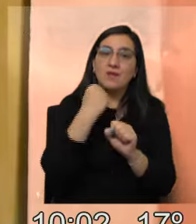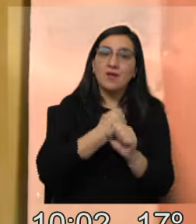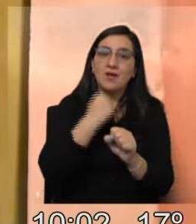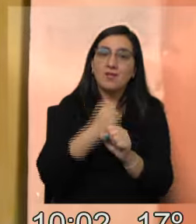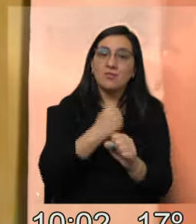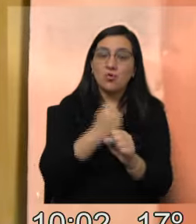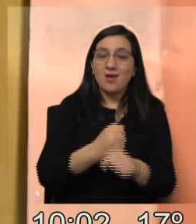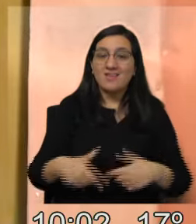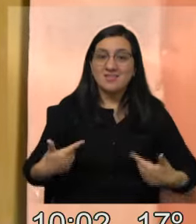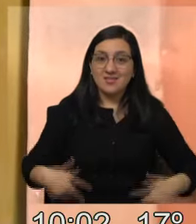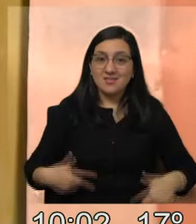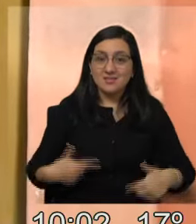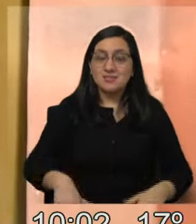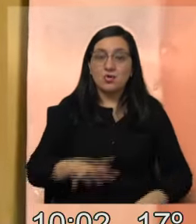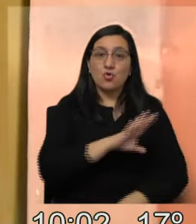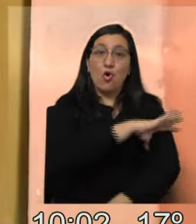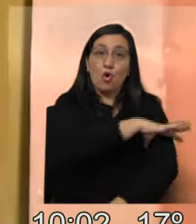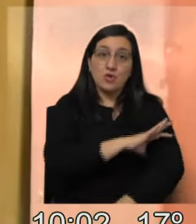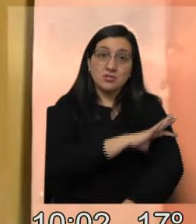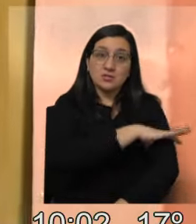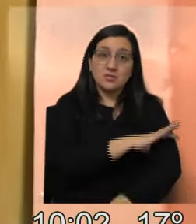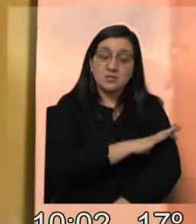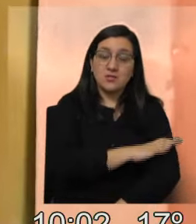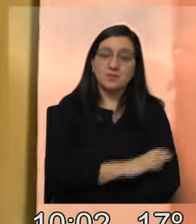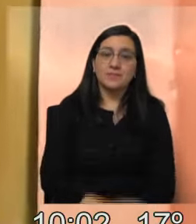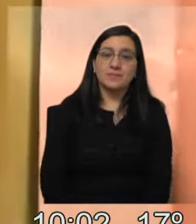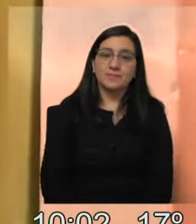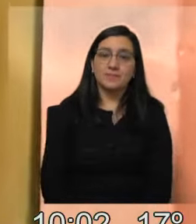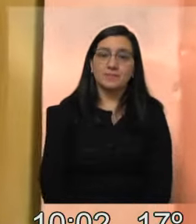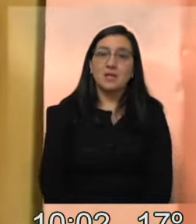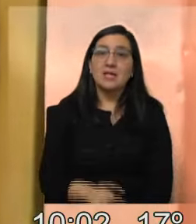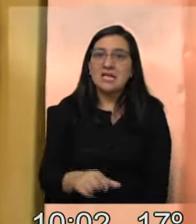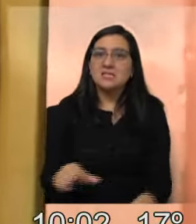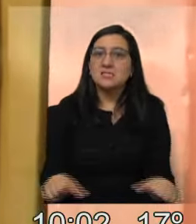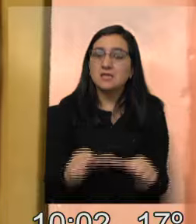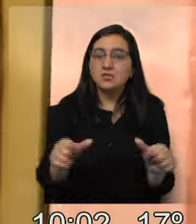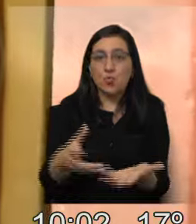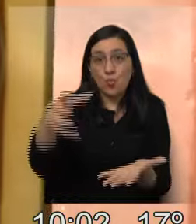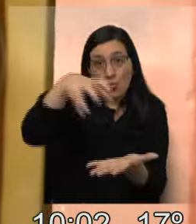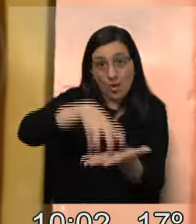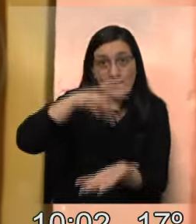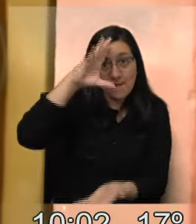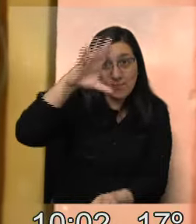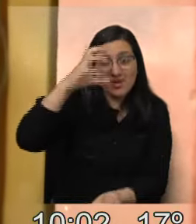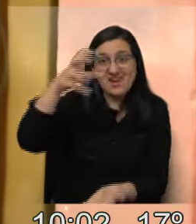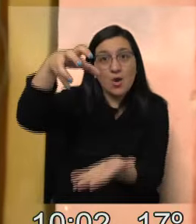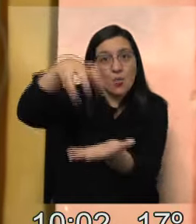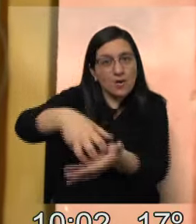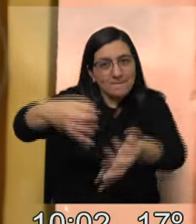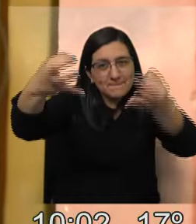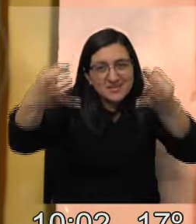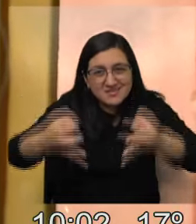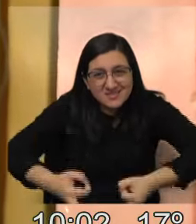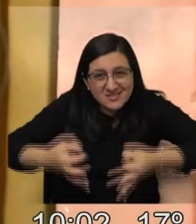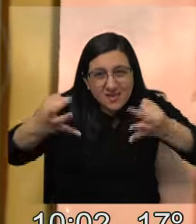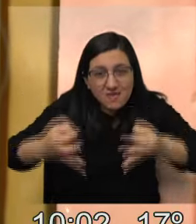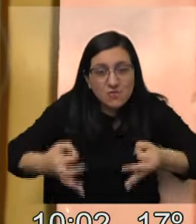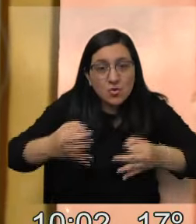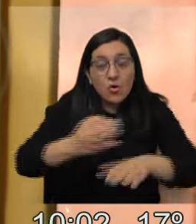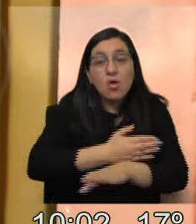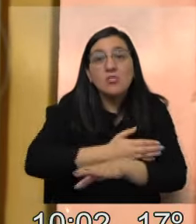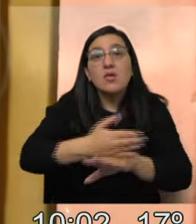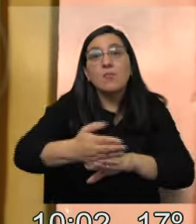con la intendencia, con Yamandú Orsi, en el cual se hizo el memorial en el lugar justo después